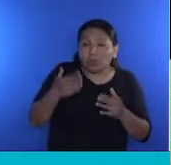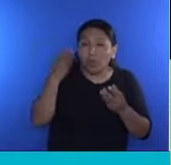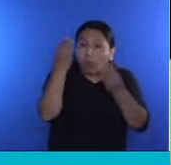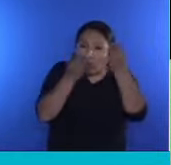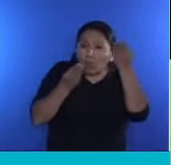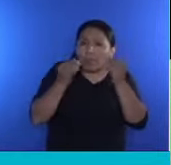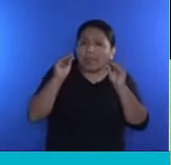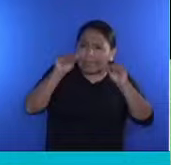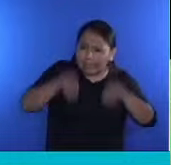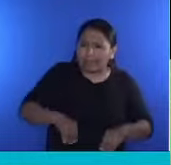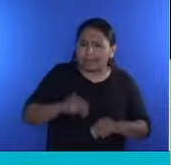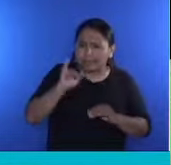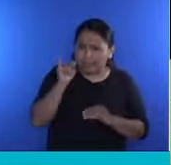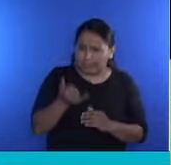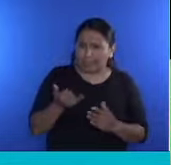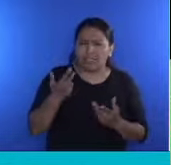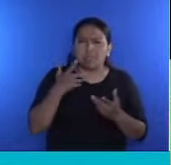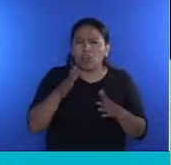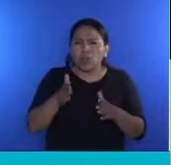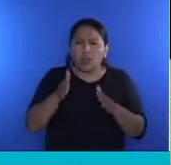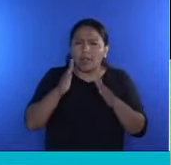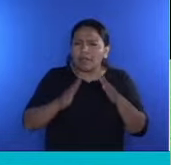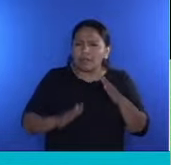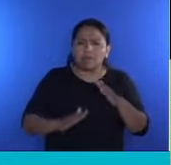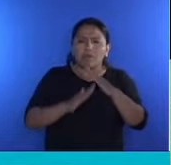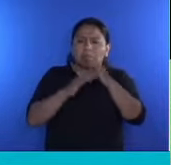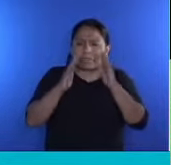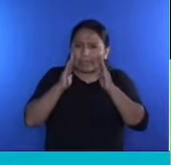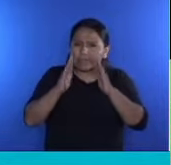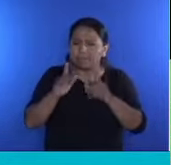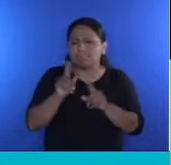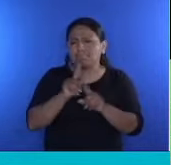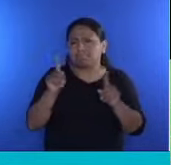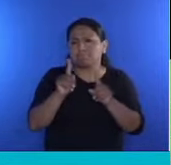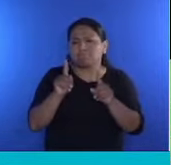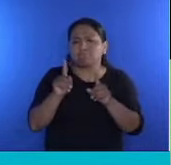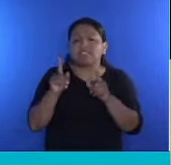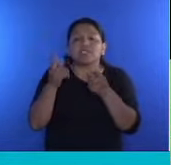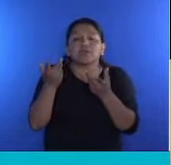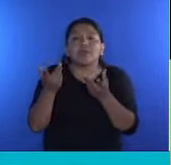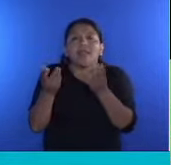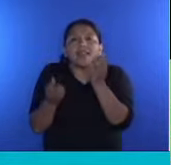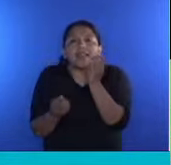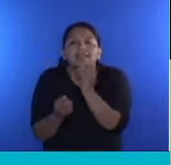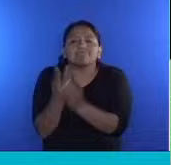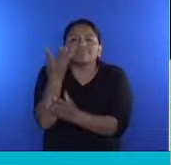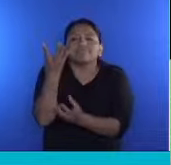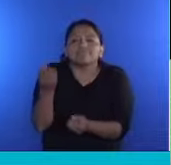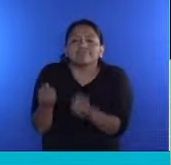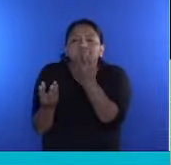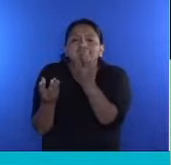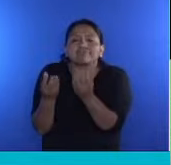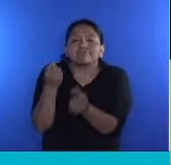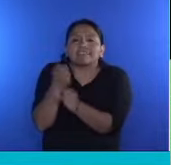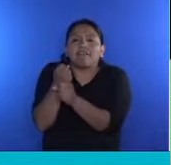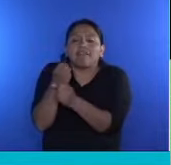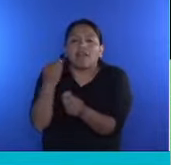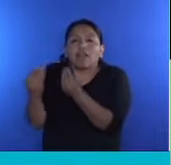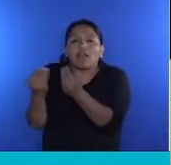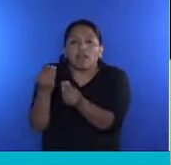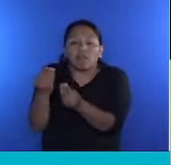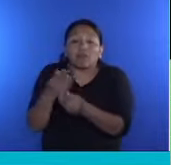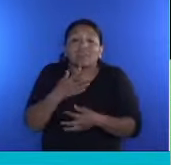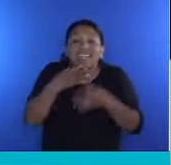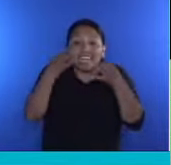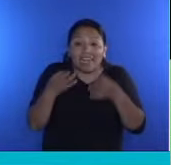no es el foco principal al que le ponemos, sino es a la creación del empleo. Porque la realidad es que nuestro espacio